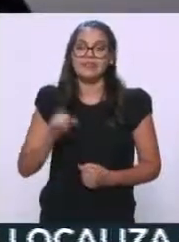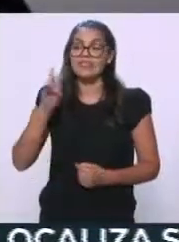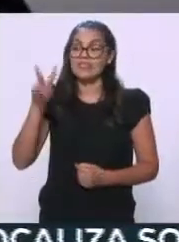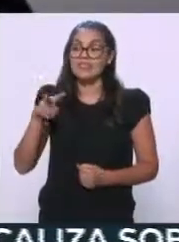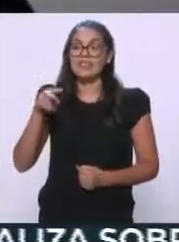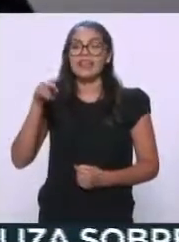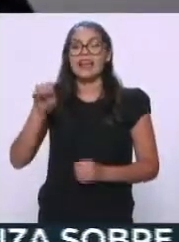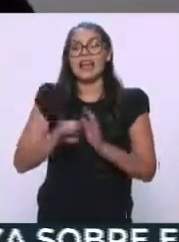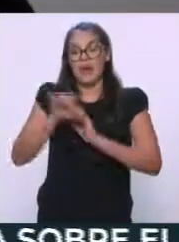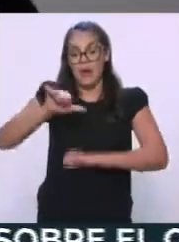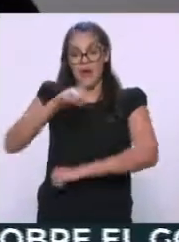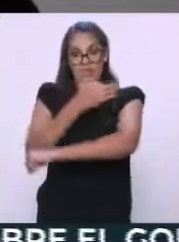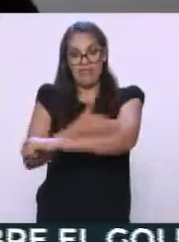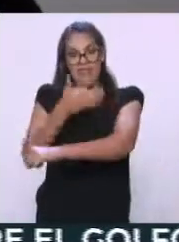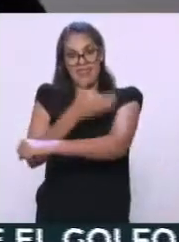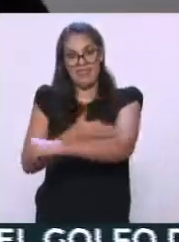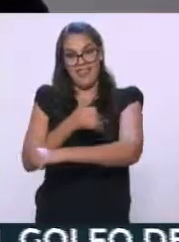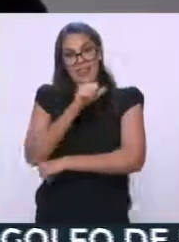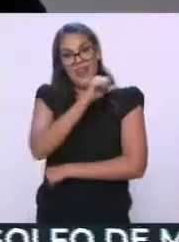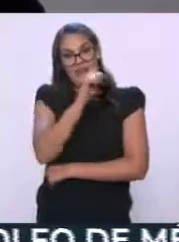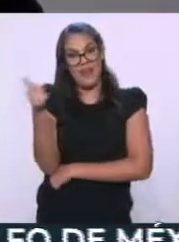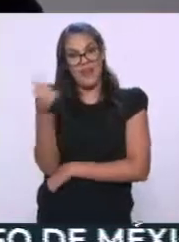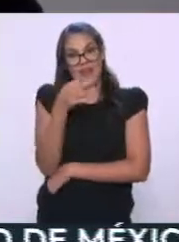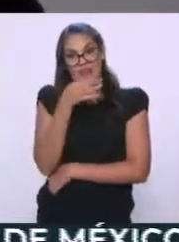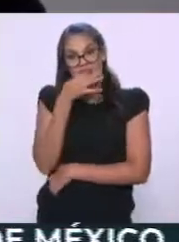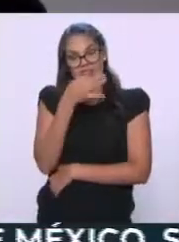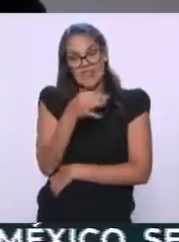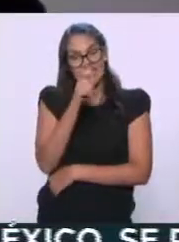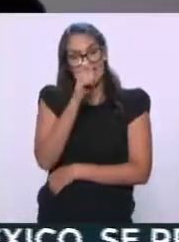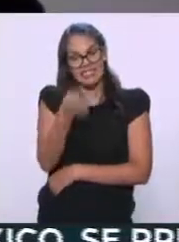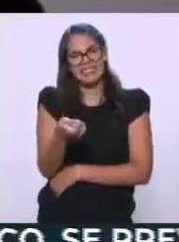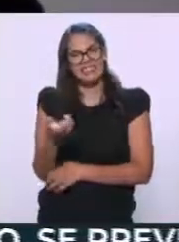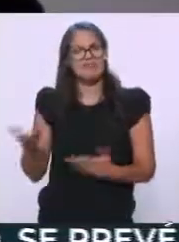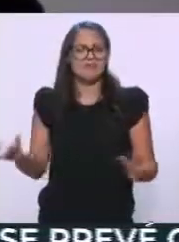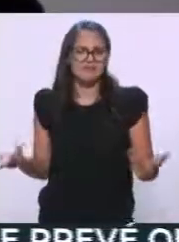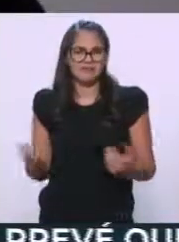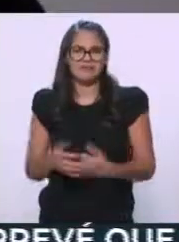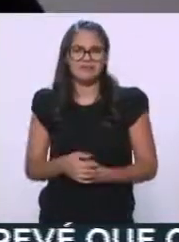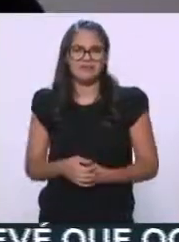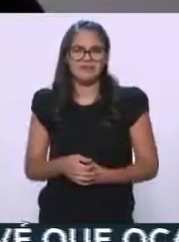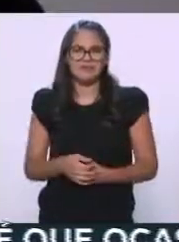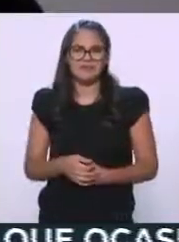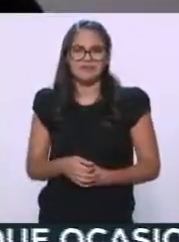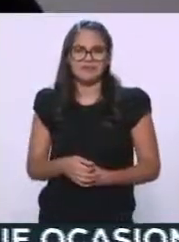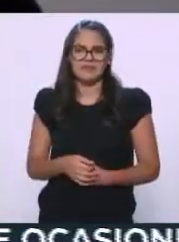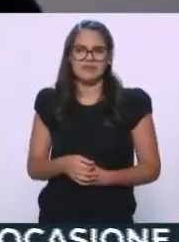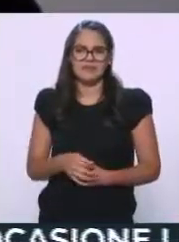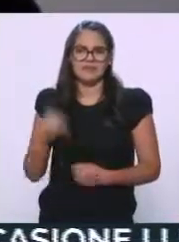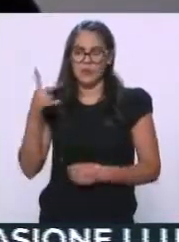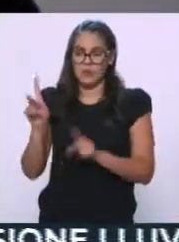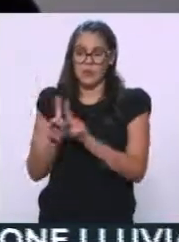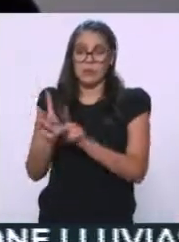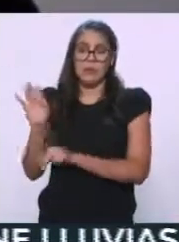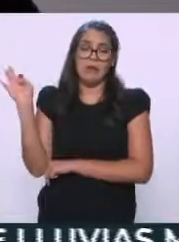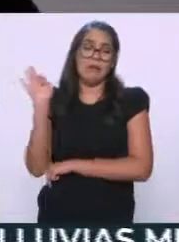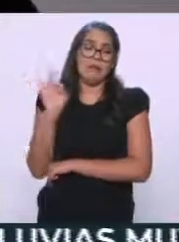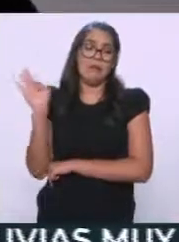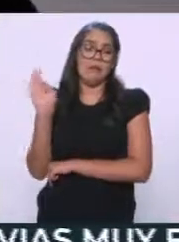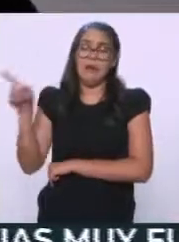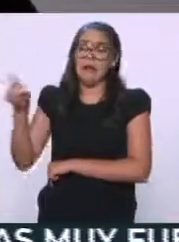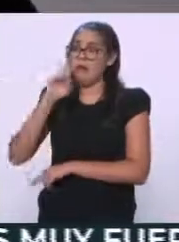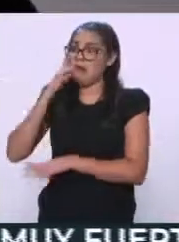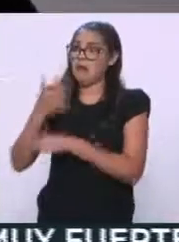la tarde, una de las versiones que fueron impulsadas por los bots fue porque Espriu presuntamente fue el responsable de cancelar